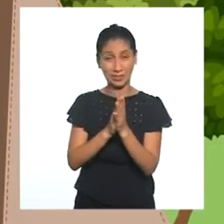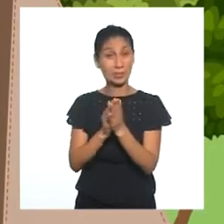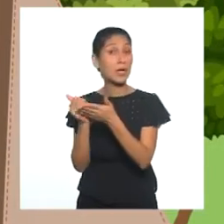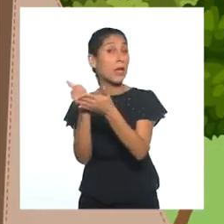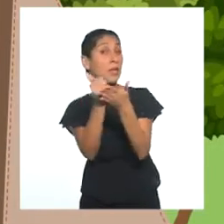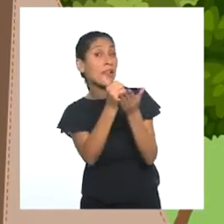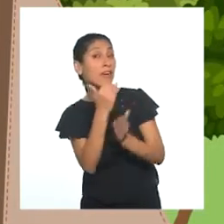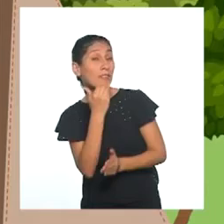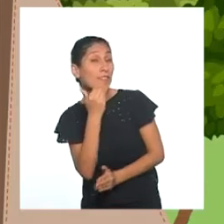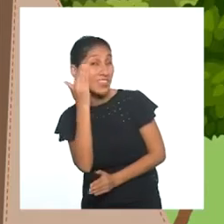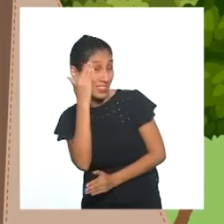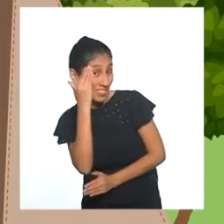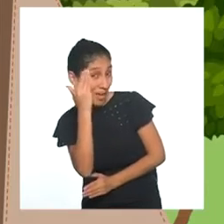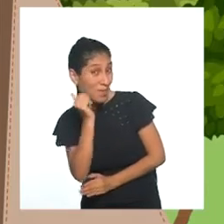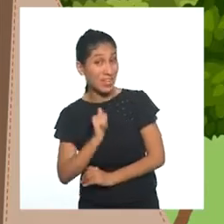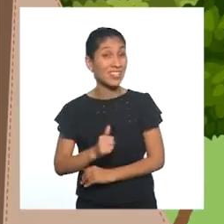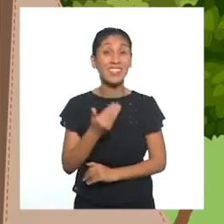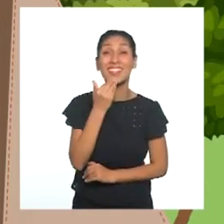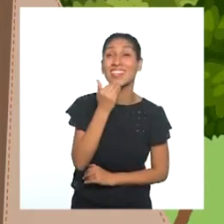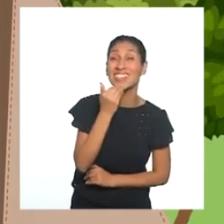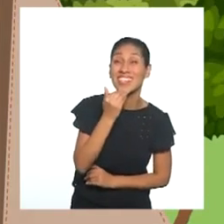podría ayudar? ¿Qué?